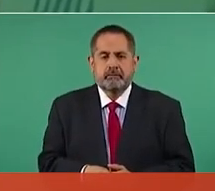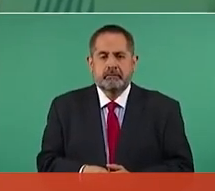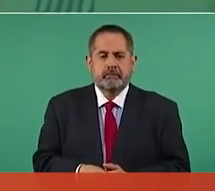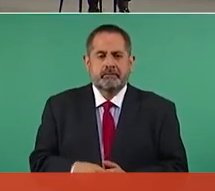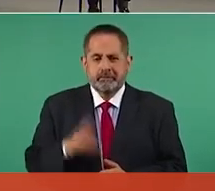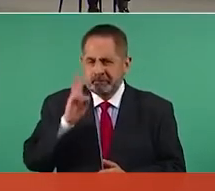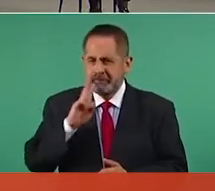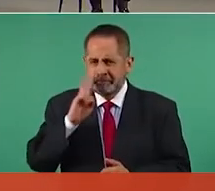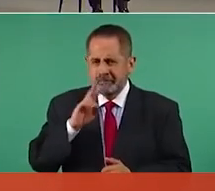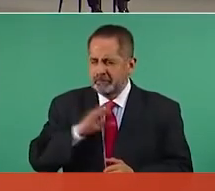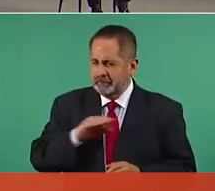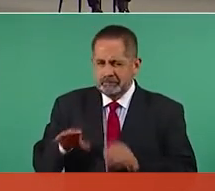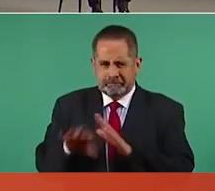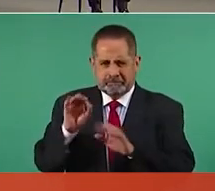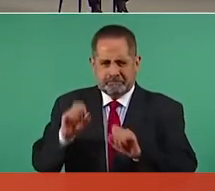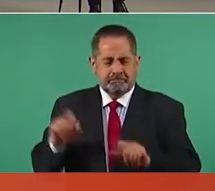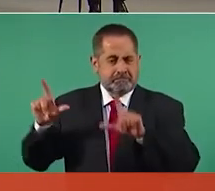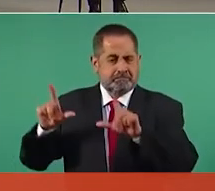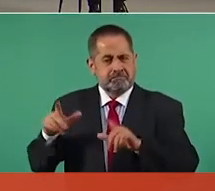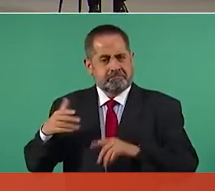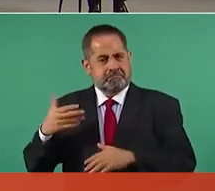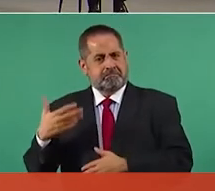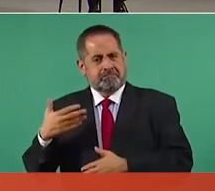A ver si se encuentra.